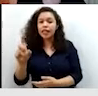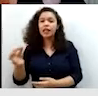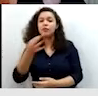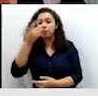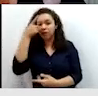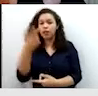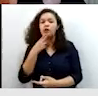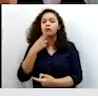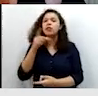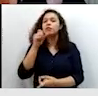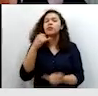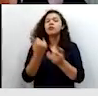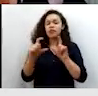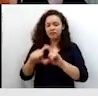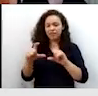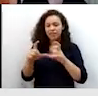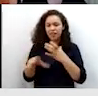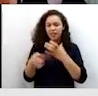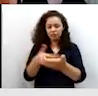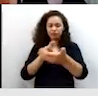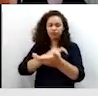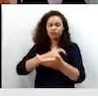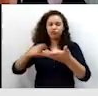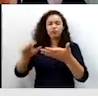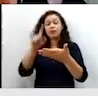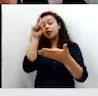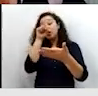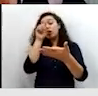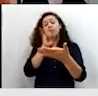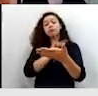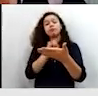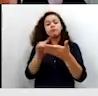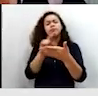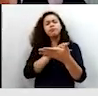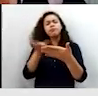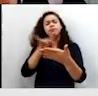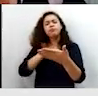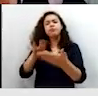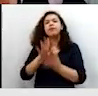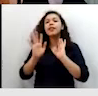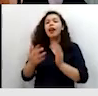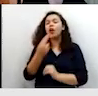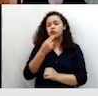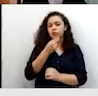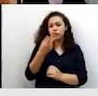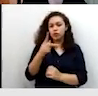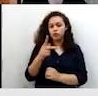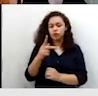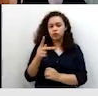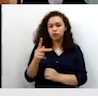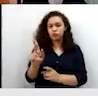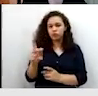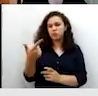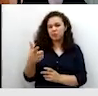ver la etiqueta del producto para ver las indicaciones que ellos tienen. ¿Por qué? Porque ellos ya están utilizando un tipo de gelatinas